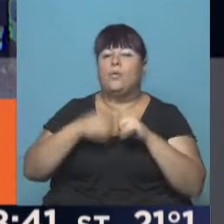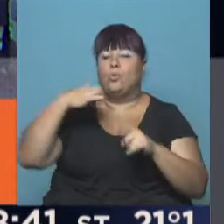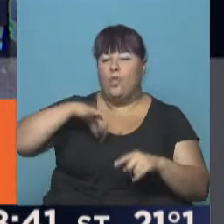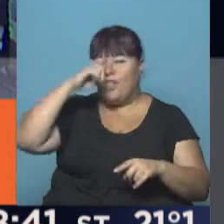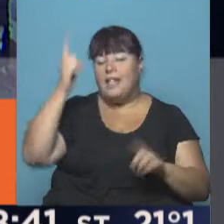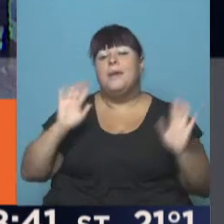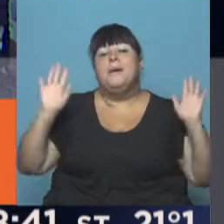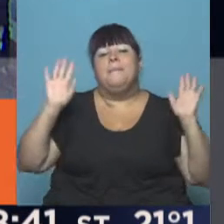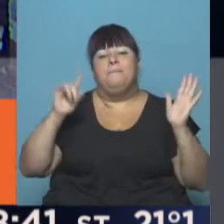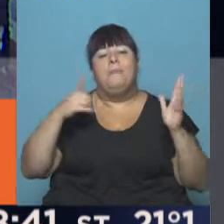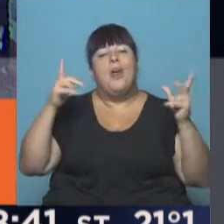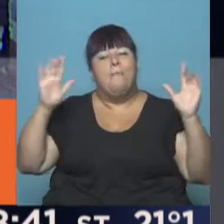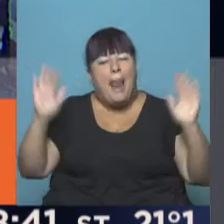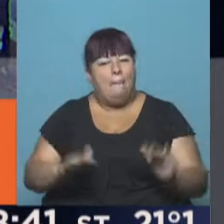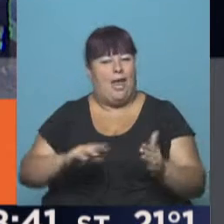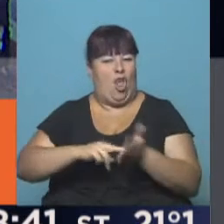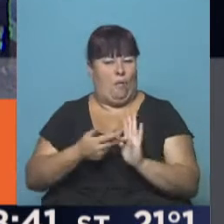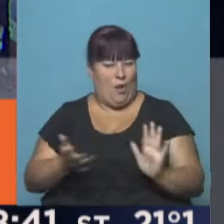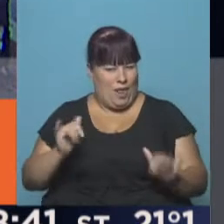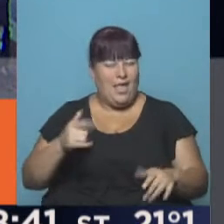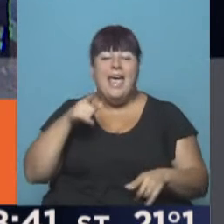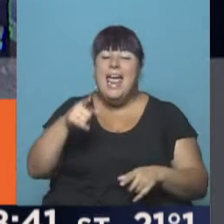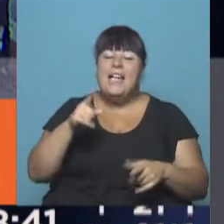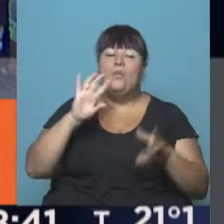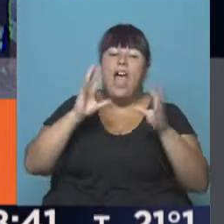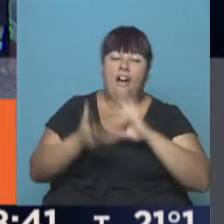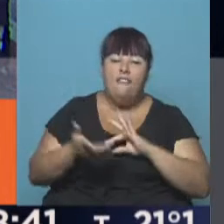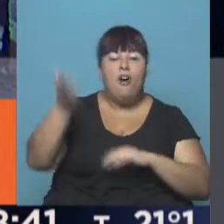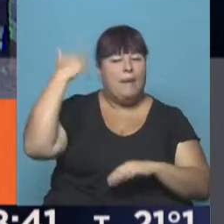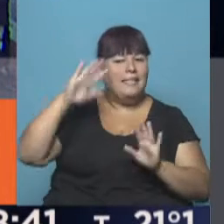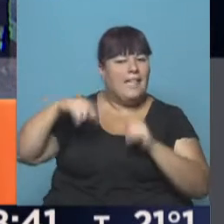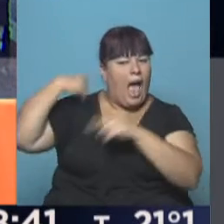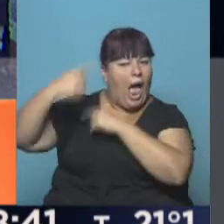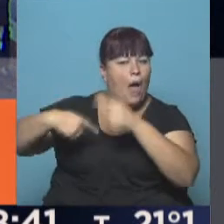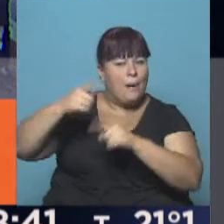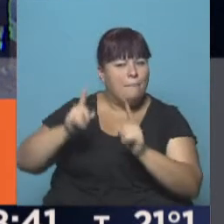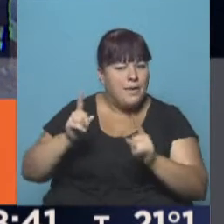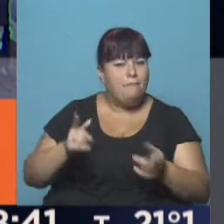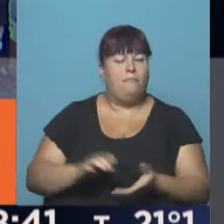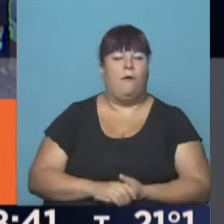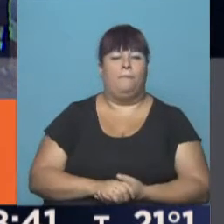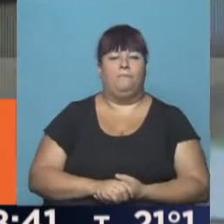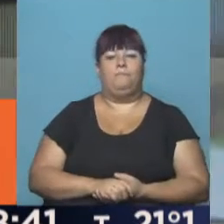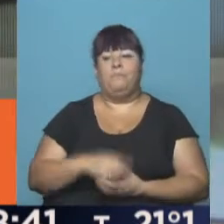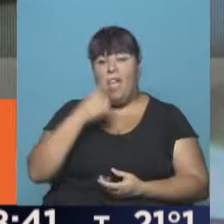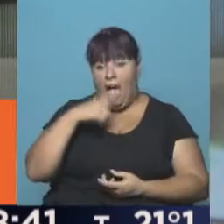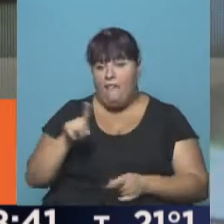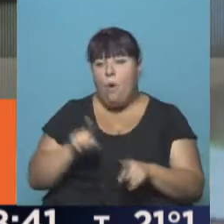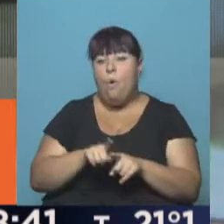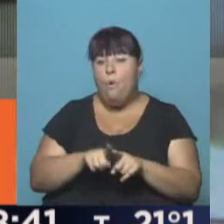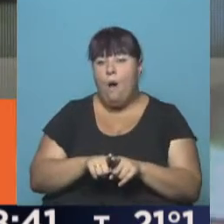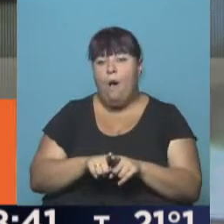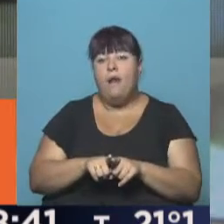pero en una práctica que se venía haciendo y resultó como